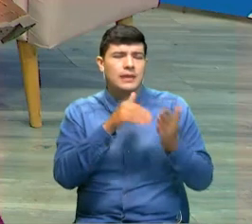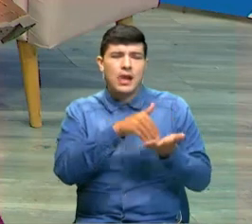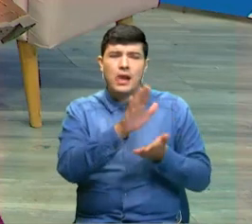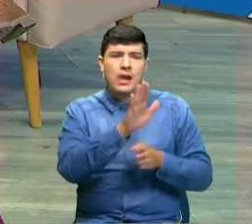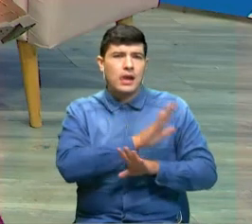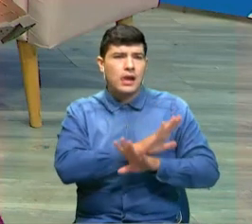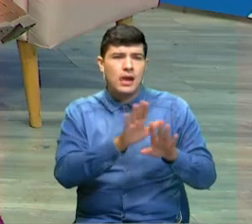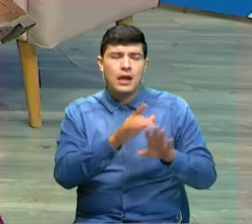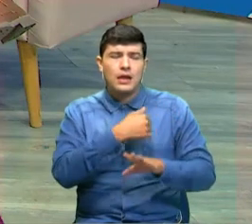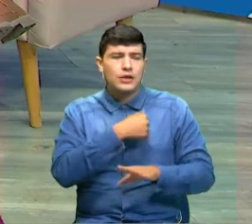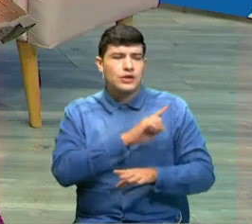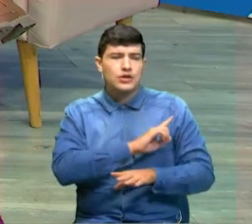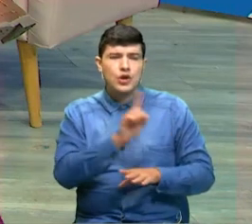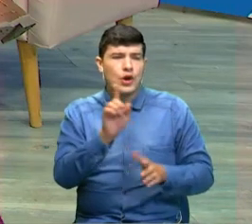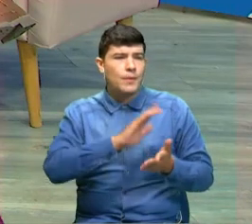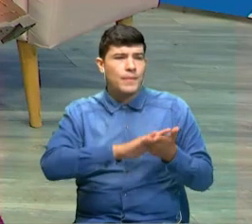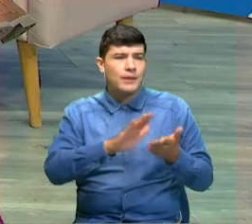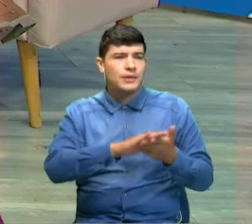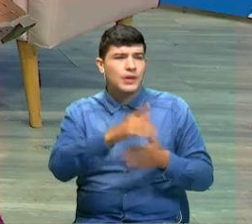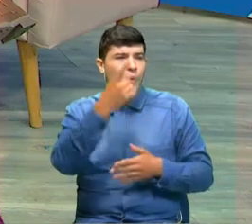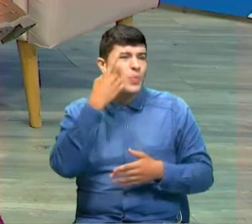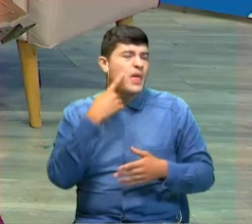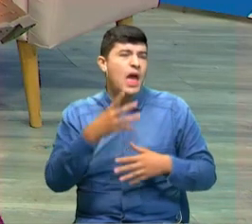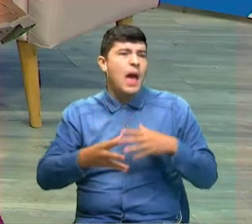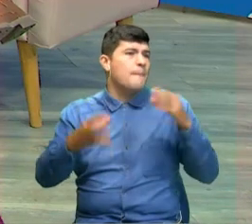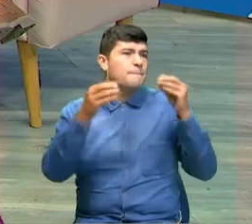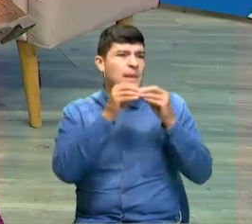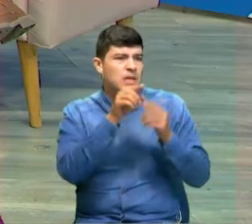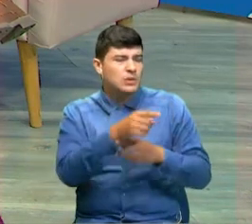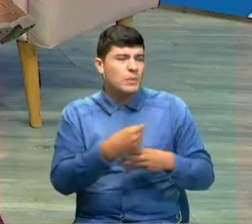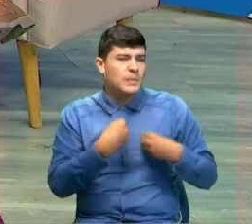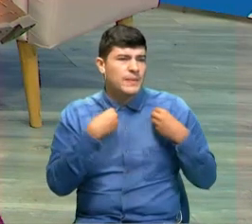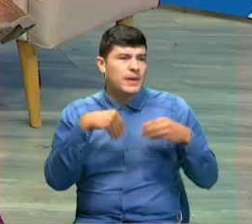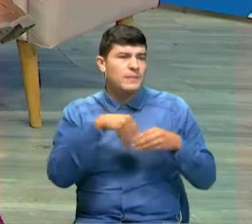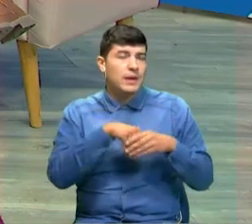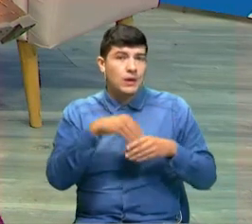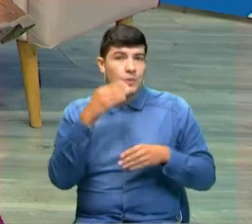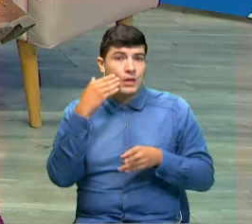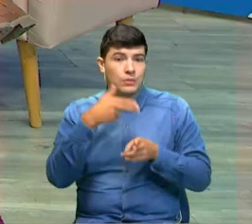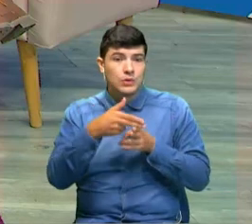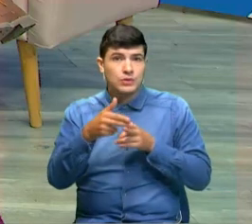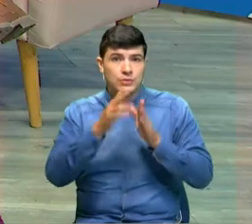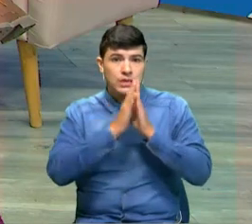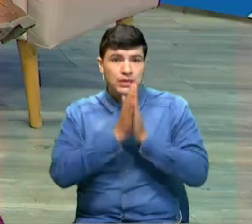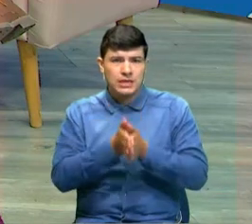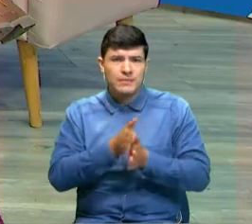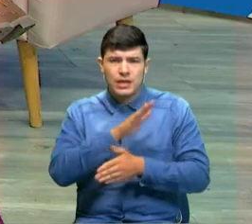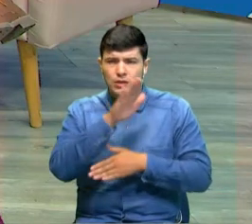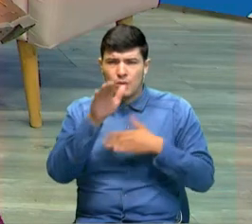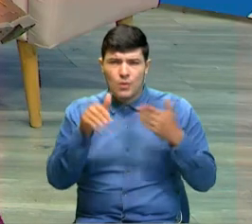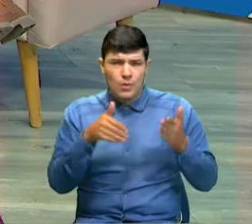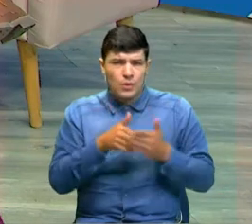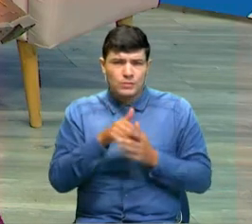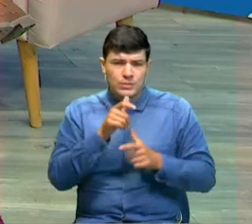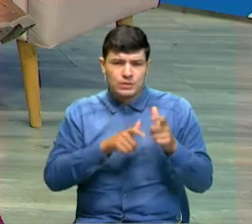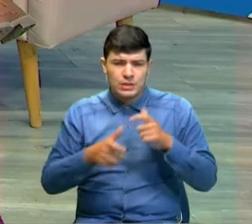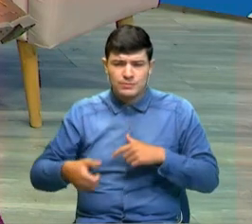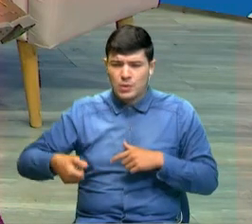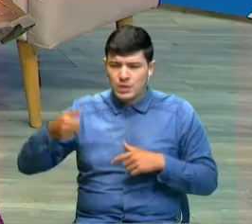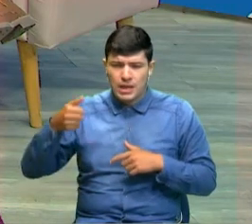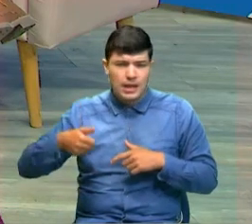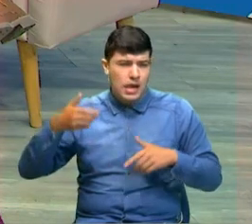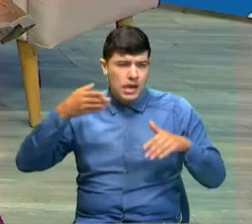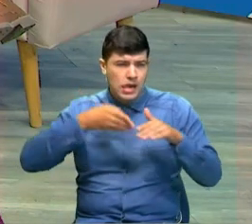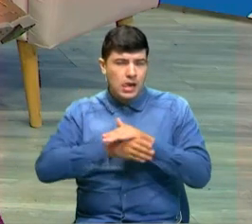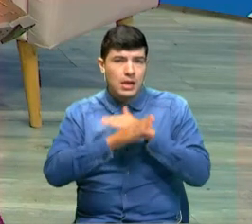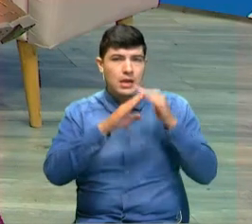que ella no va a permitir que viva ni un día más. En diciembre vendría con ti, moteles, como dice uno.